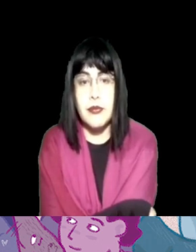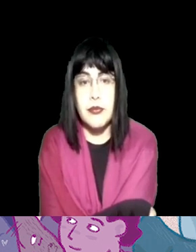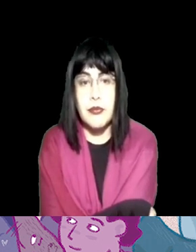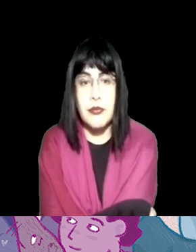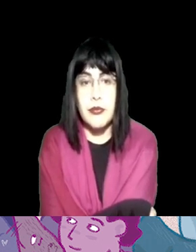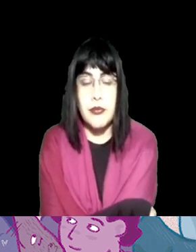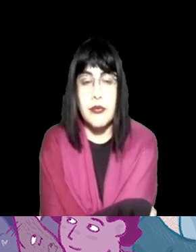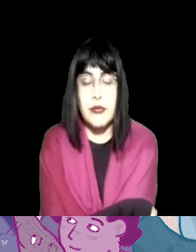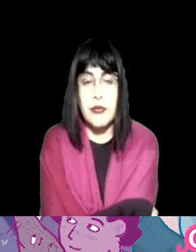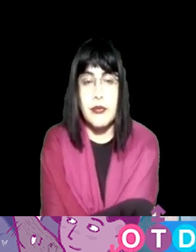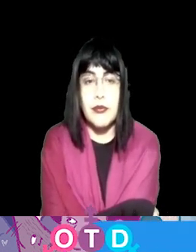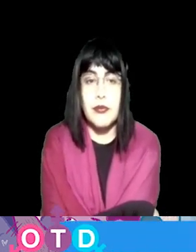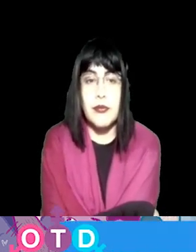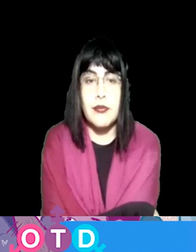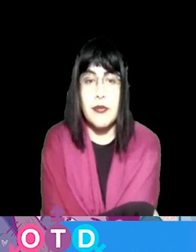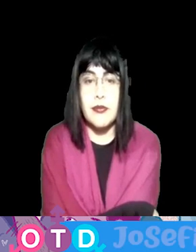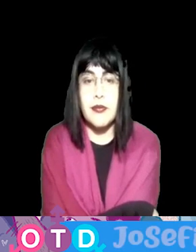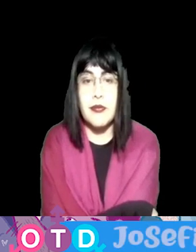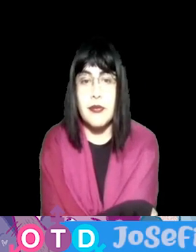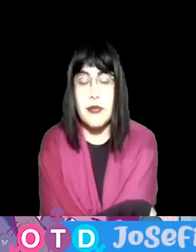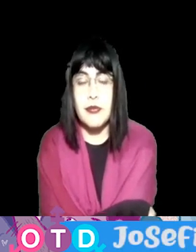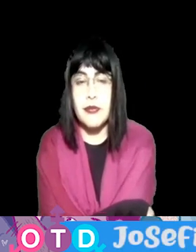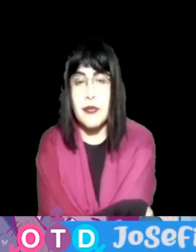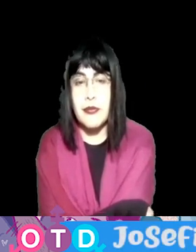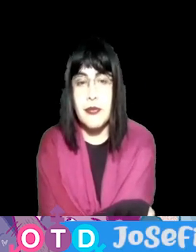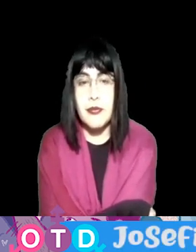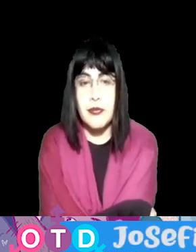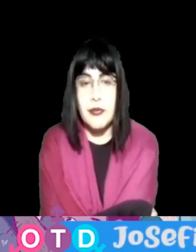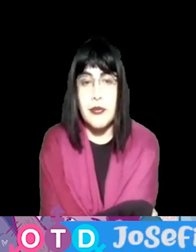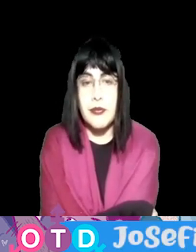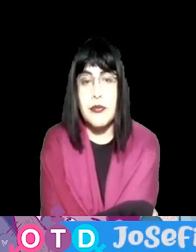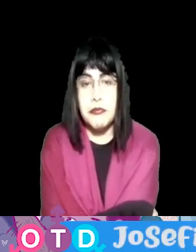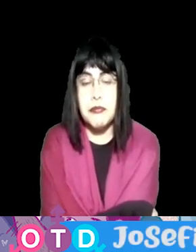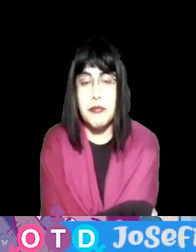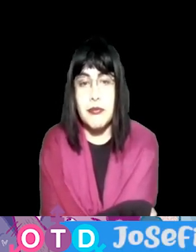otras organizaciones de sociedad civil y establecimientos educacionales,